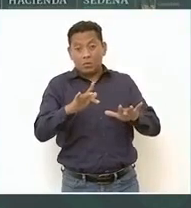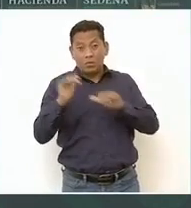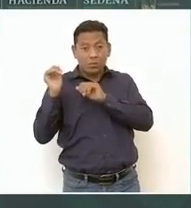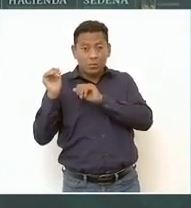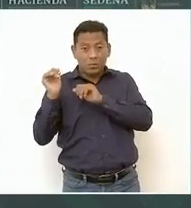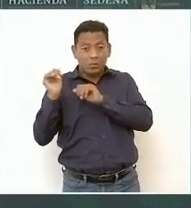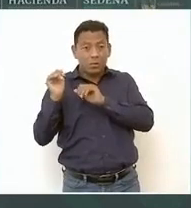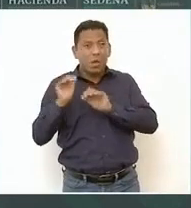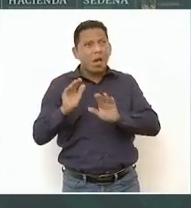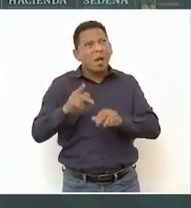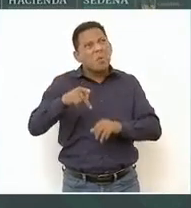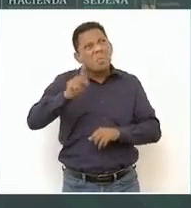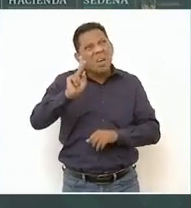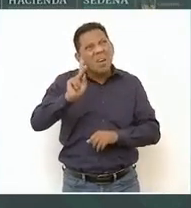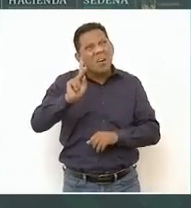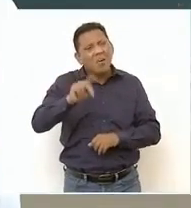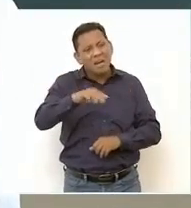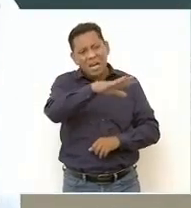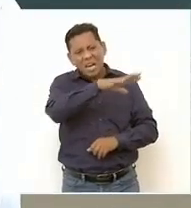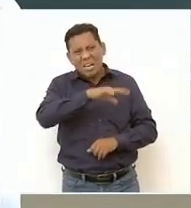Pero va a haber fiesta